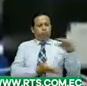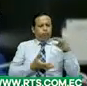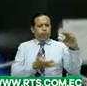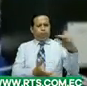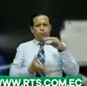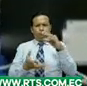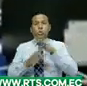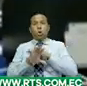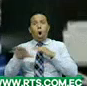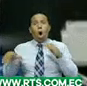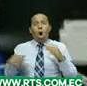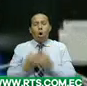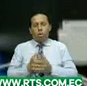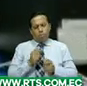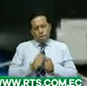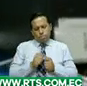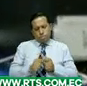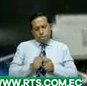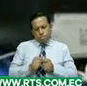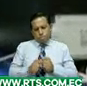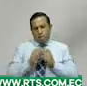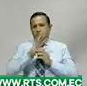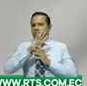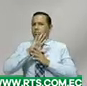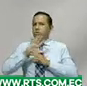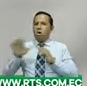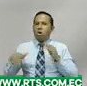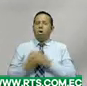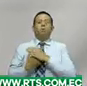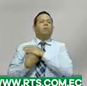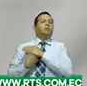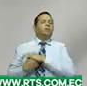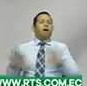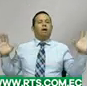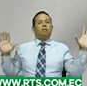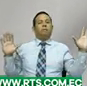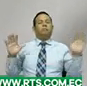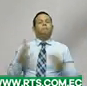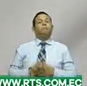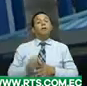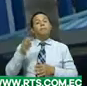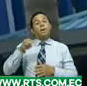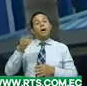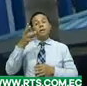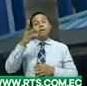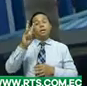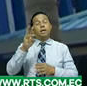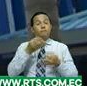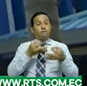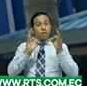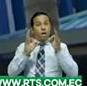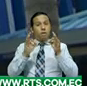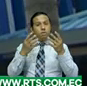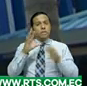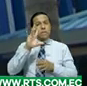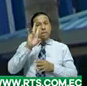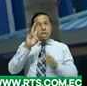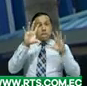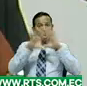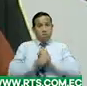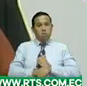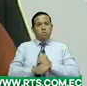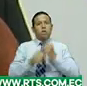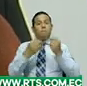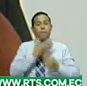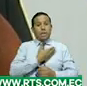Ya a las 19 horas con 28 minutos del martes 16 de febrero, el presidente de la Junta Provincial Electoral del